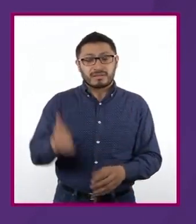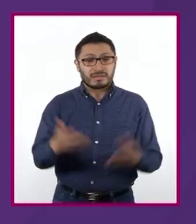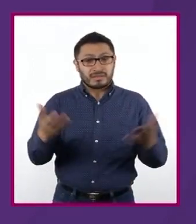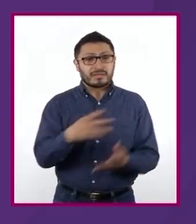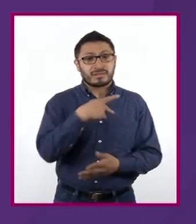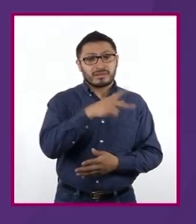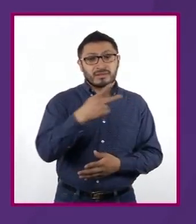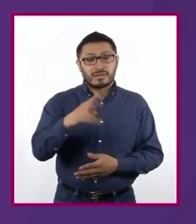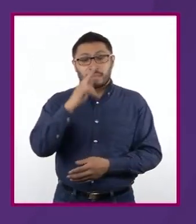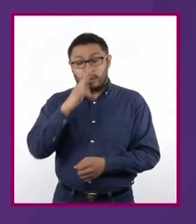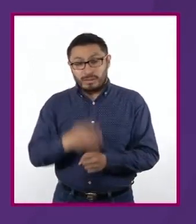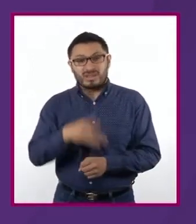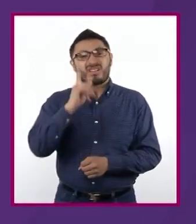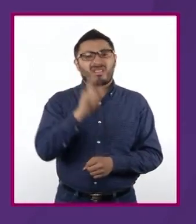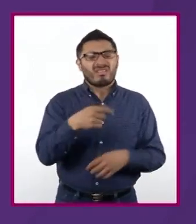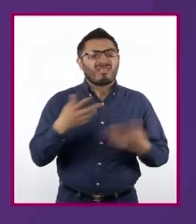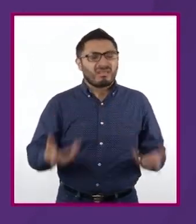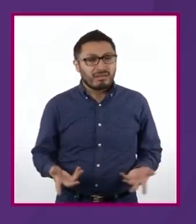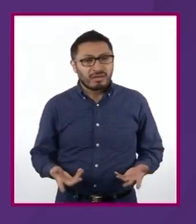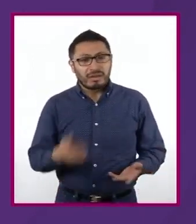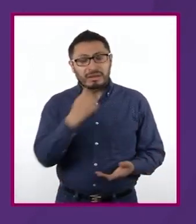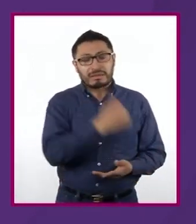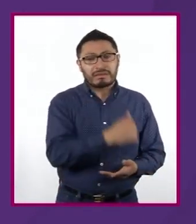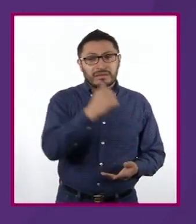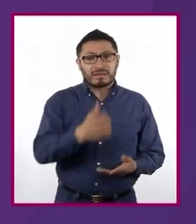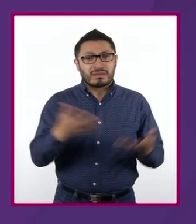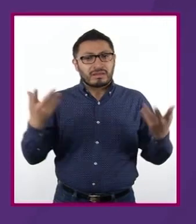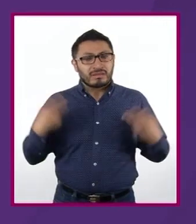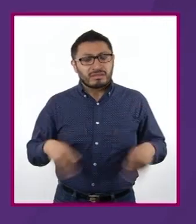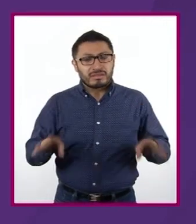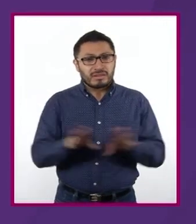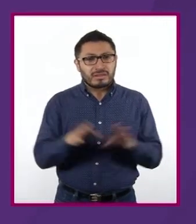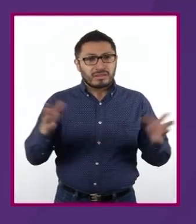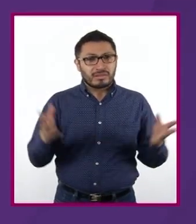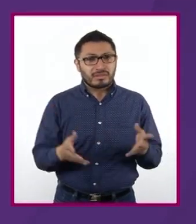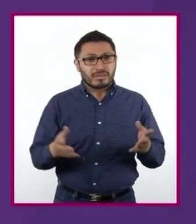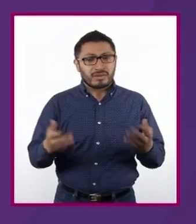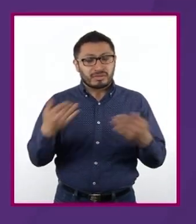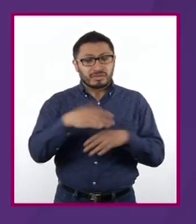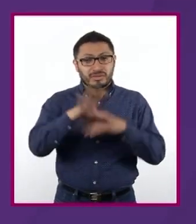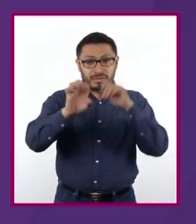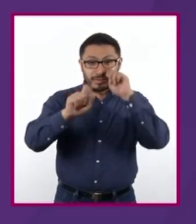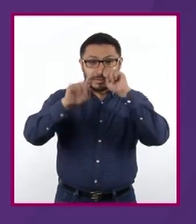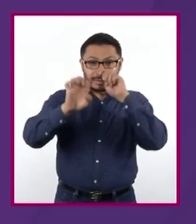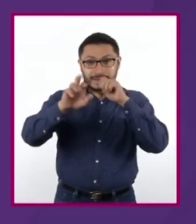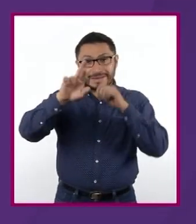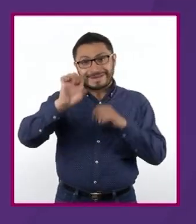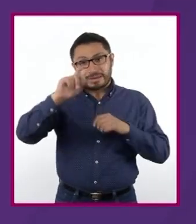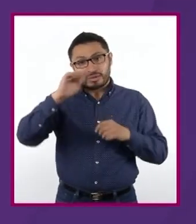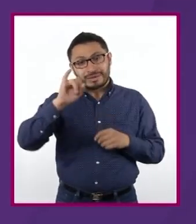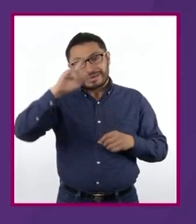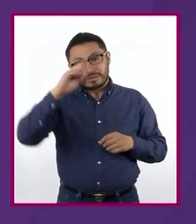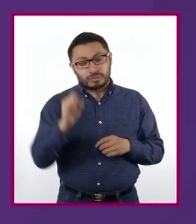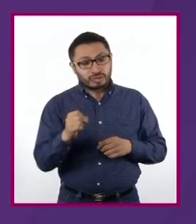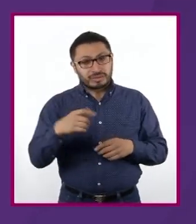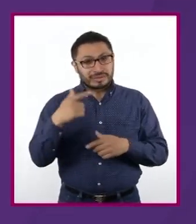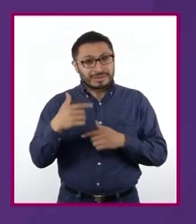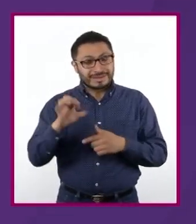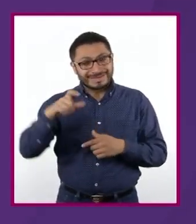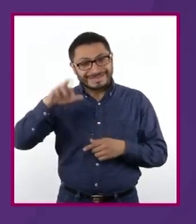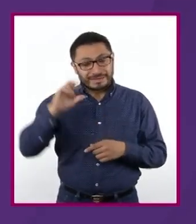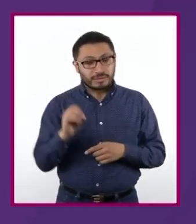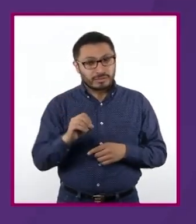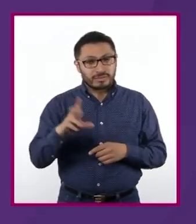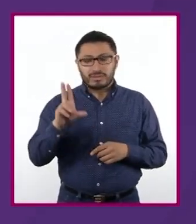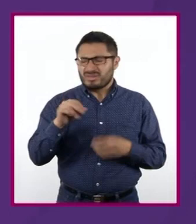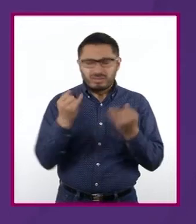qué se refieren? ¿A que cada quien actúe de acuerdo a los estereotipos de género? ¿No estaríamos reproduciendo la misma